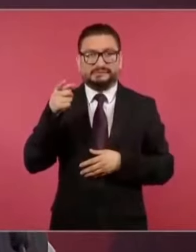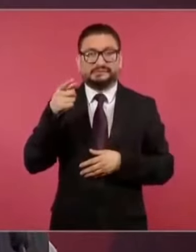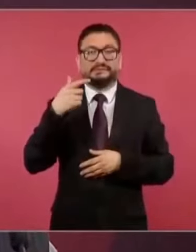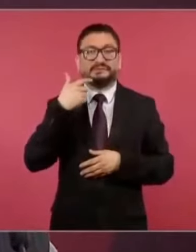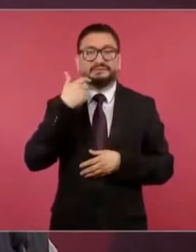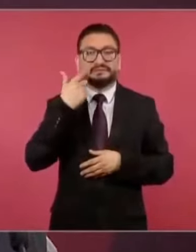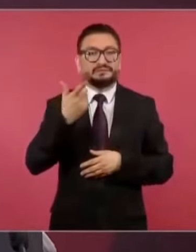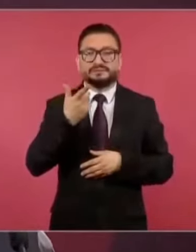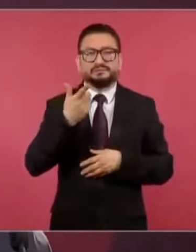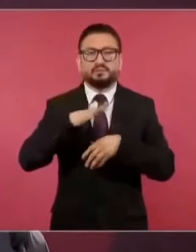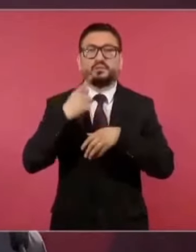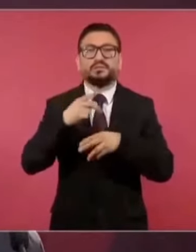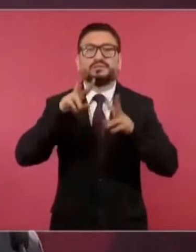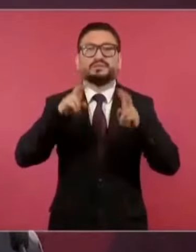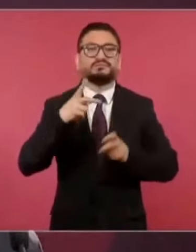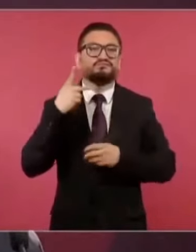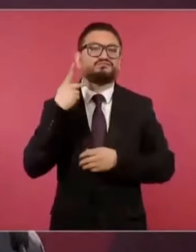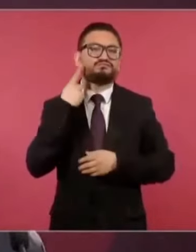politiquera.